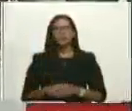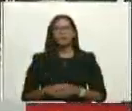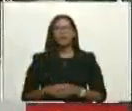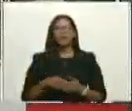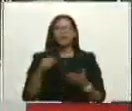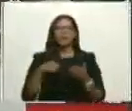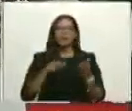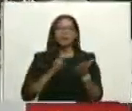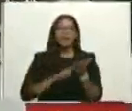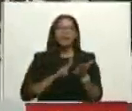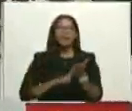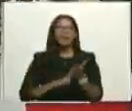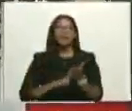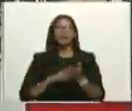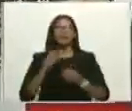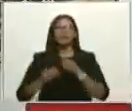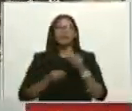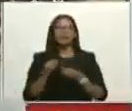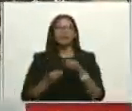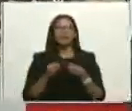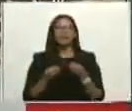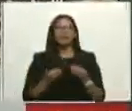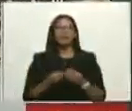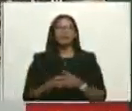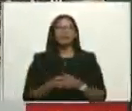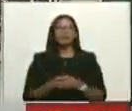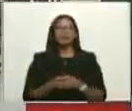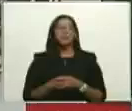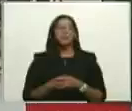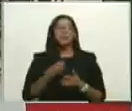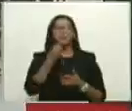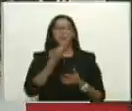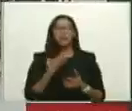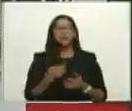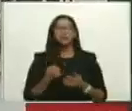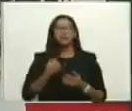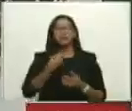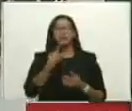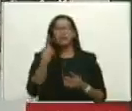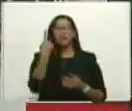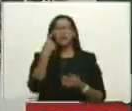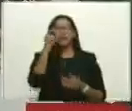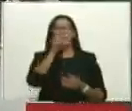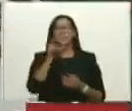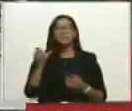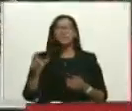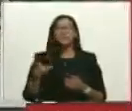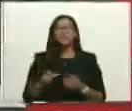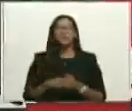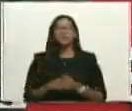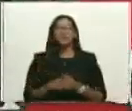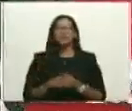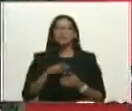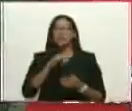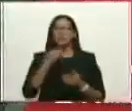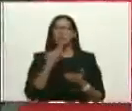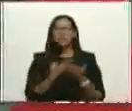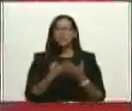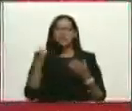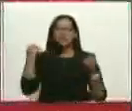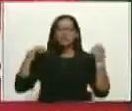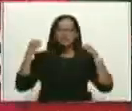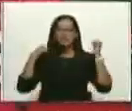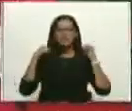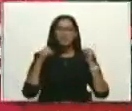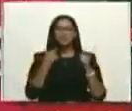verdad. La verdad ha sido el instrumento fundamental. Yo les decía, una sola persona en 9 años ha pedido derecho a réplica y se la dimos. Yo